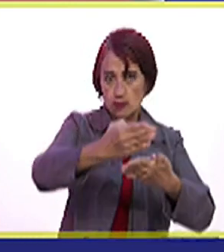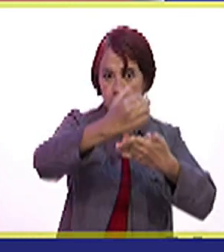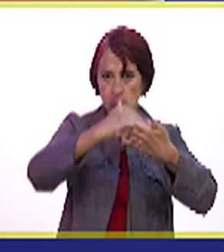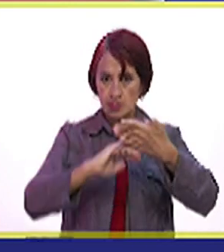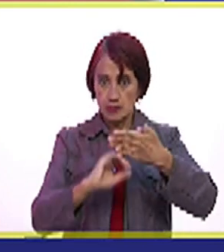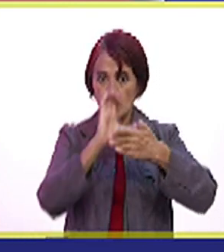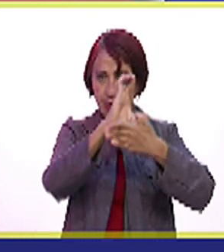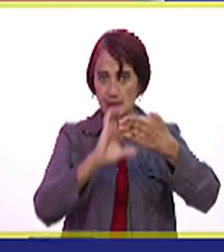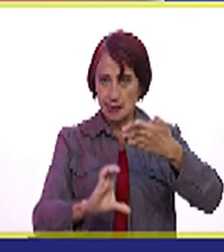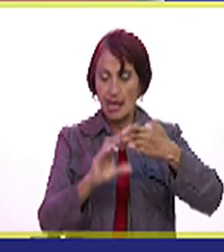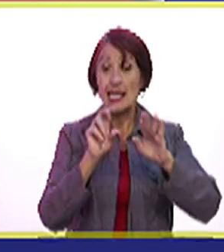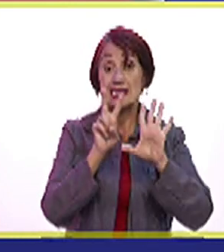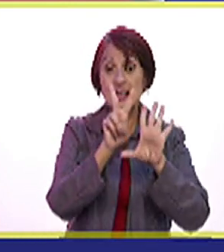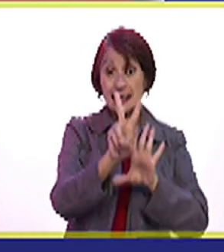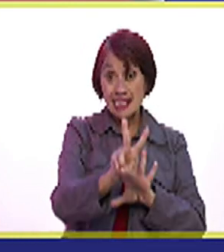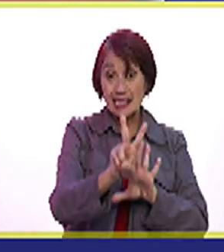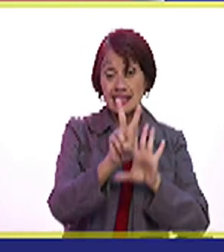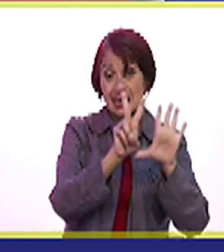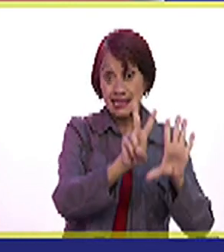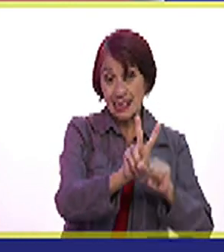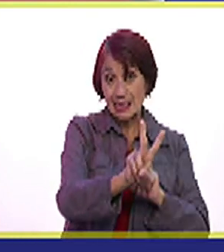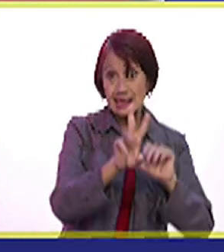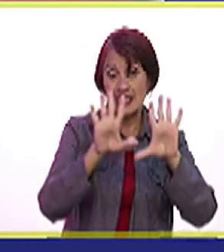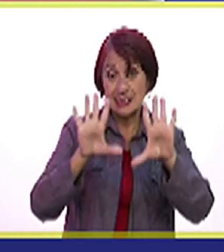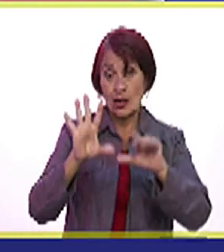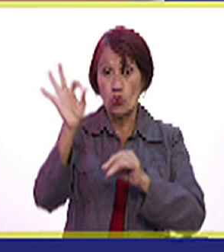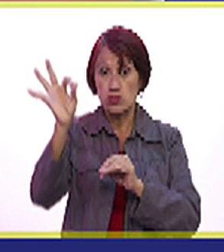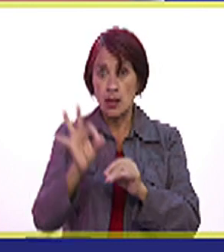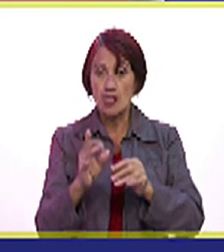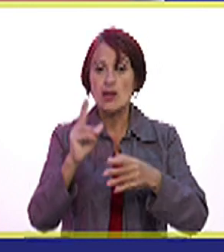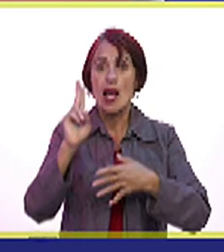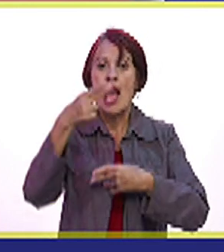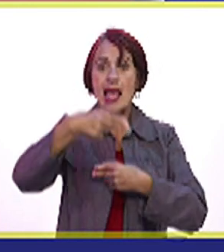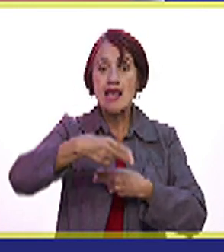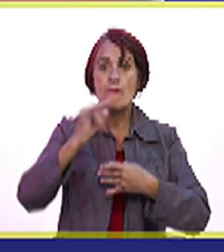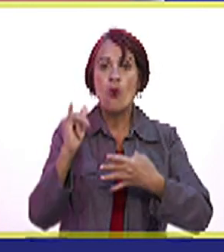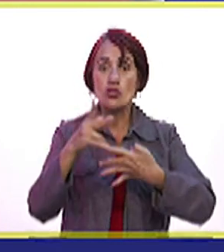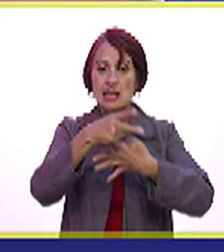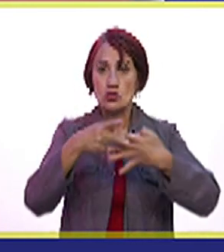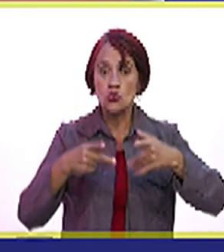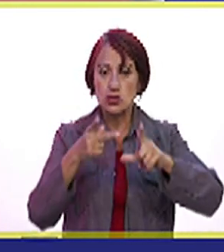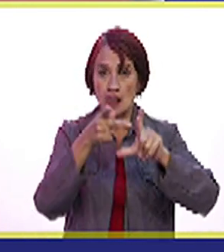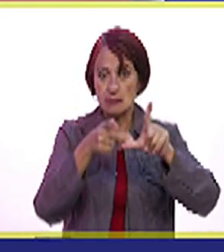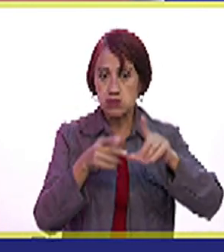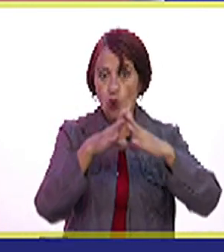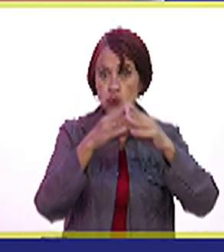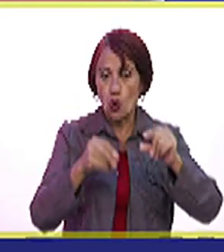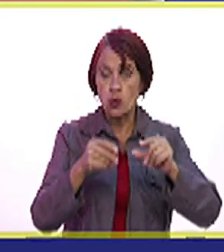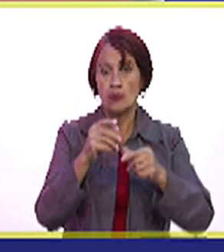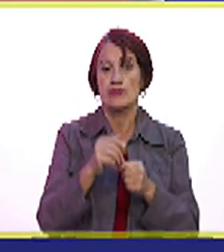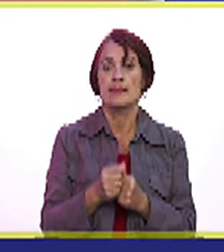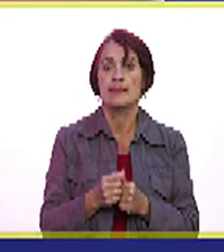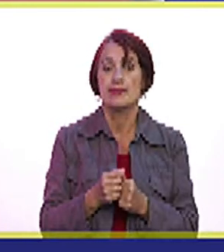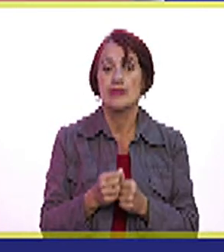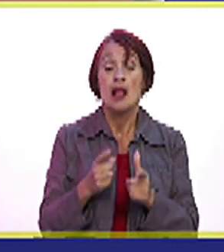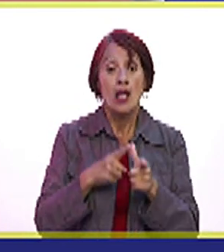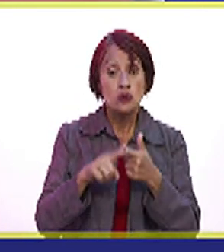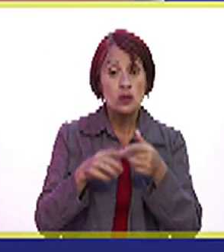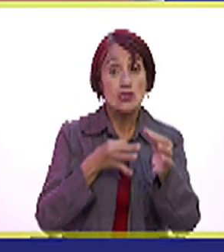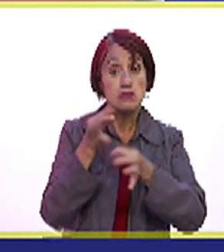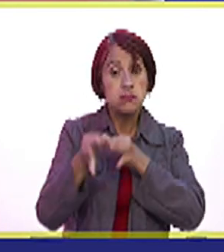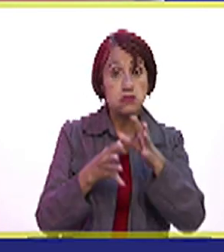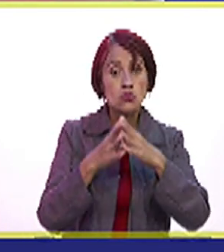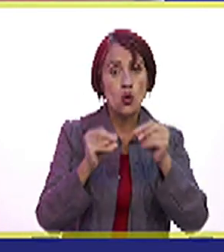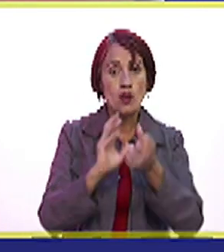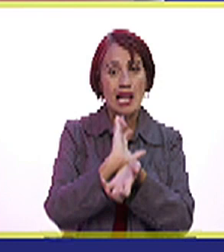y 65 grados. Tenemos que sacar la hipotenusa y el cateto adyacente. Aplicamos las estrategias